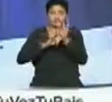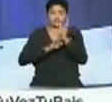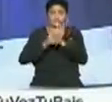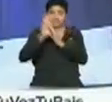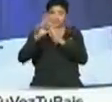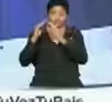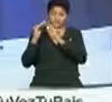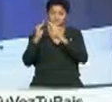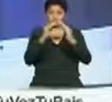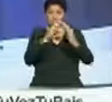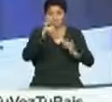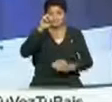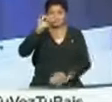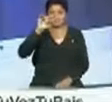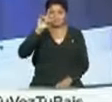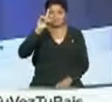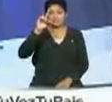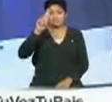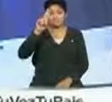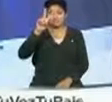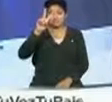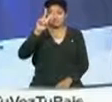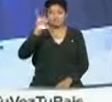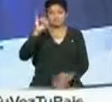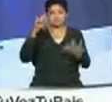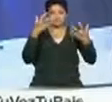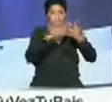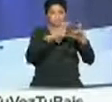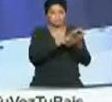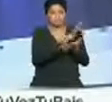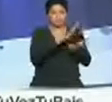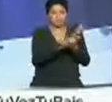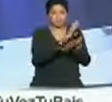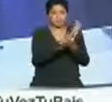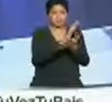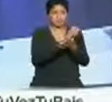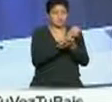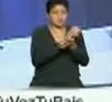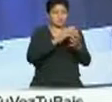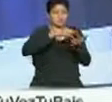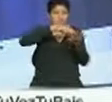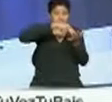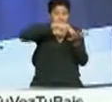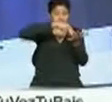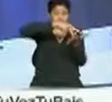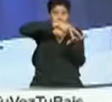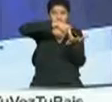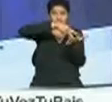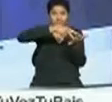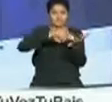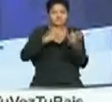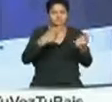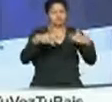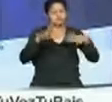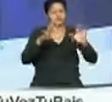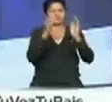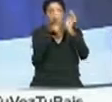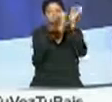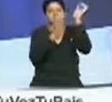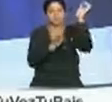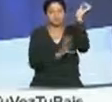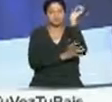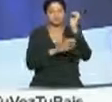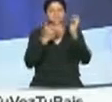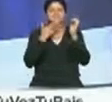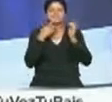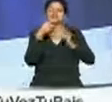y Vivienda, MIDUVI, en colaboración con el Colegio de Arquitectos del Ecuador, organizaron el concurso de anteproyectos Retos del